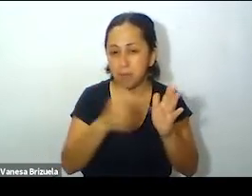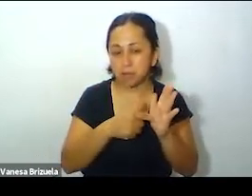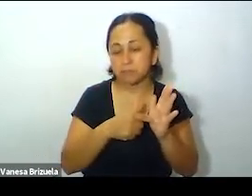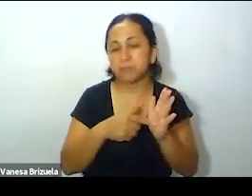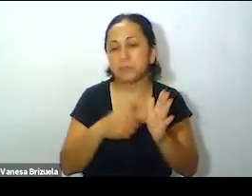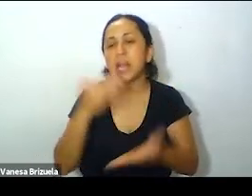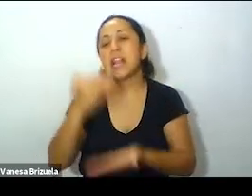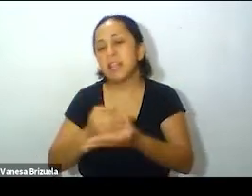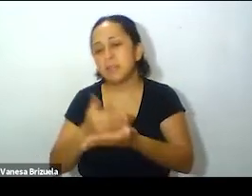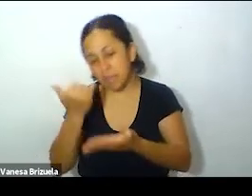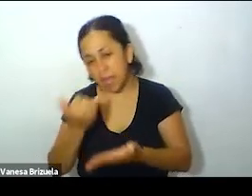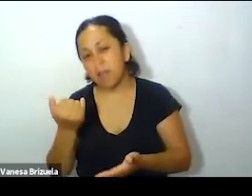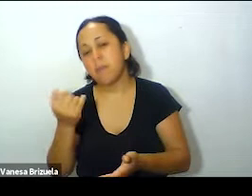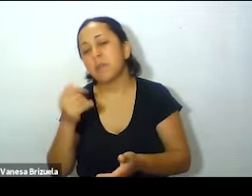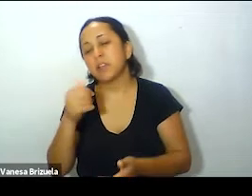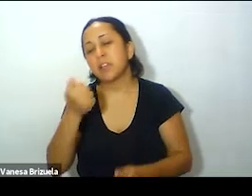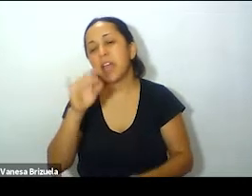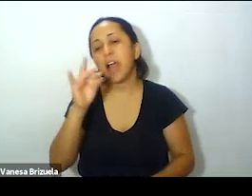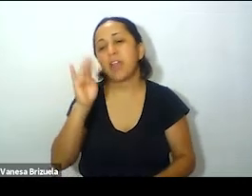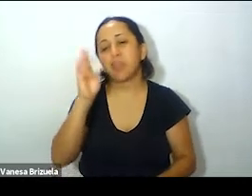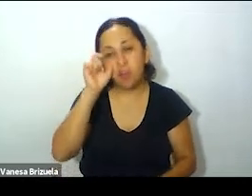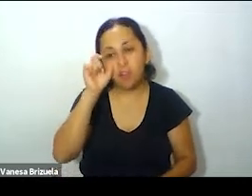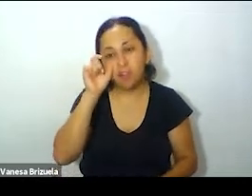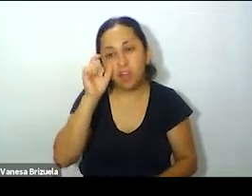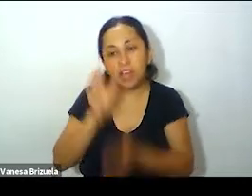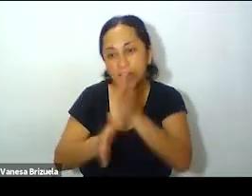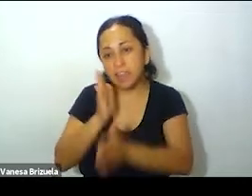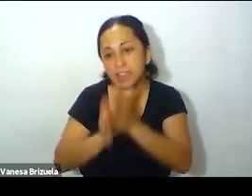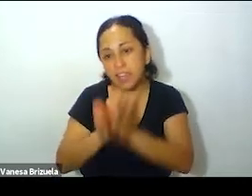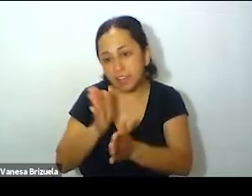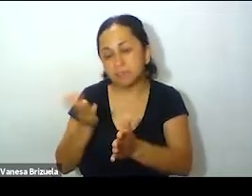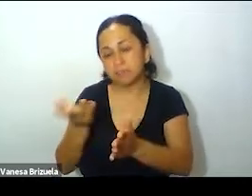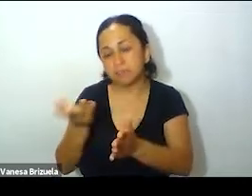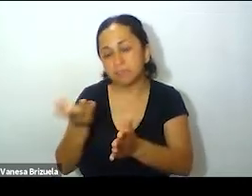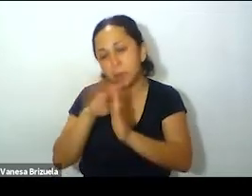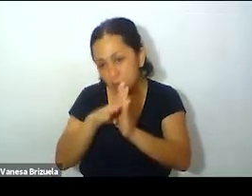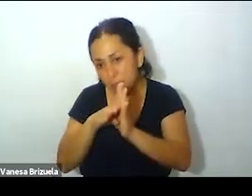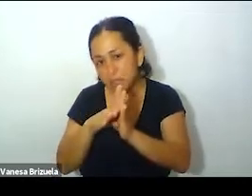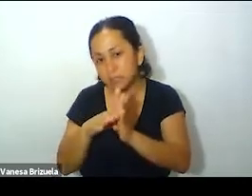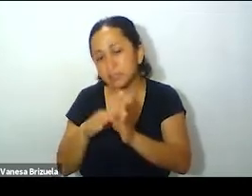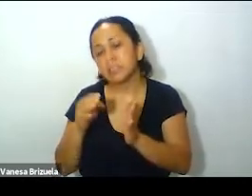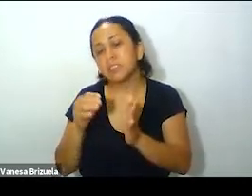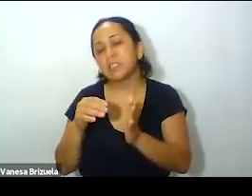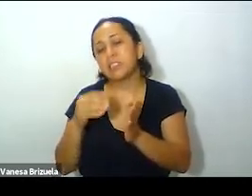quiere siempre que compres todo el paquete, entonces la versión gratuita es un poco más